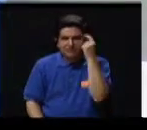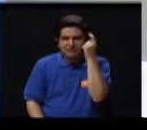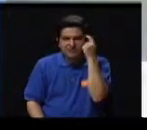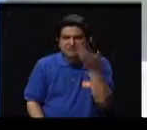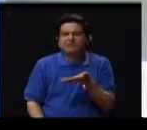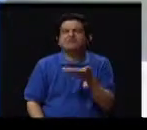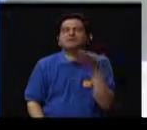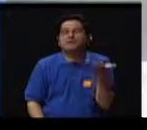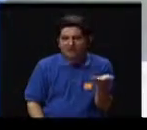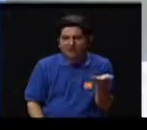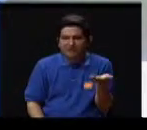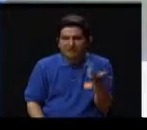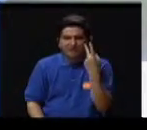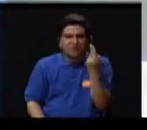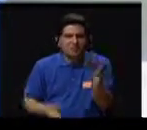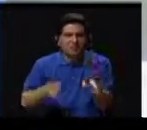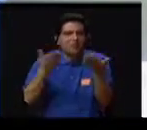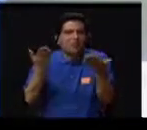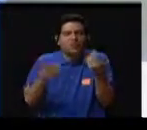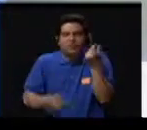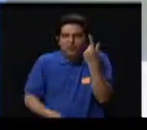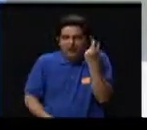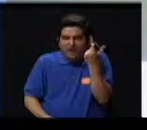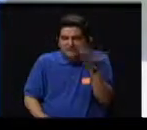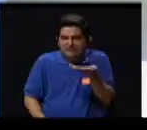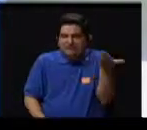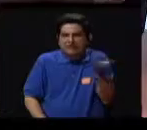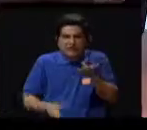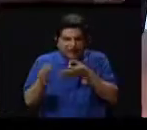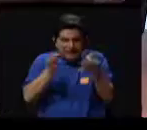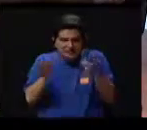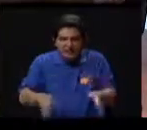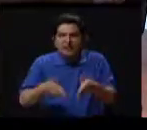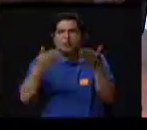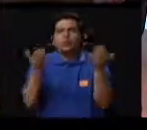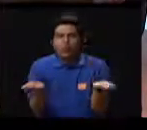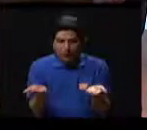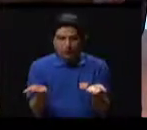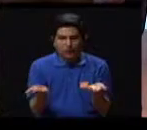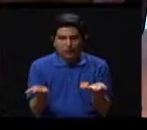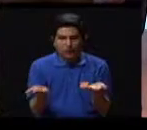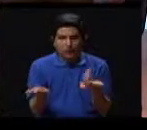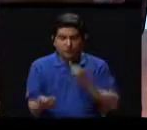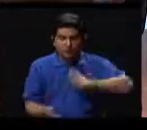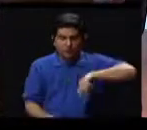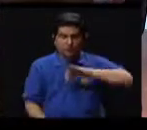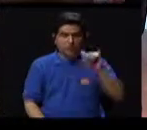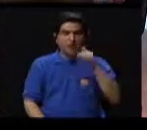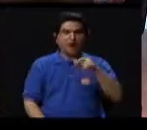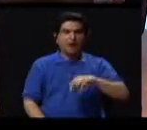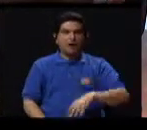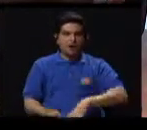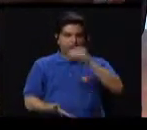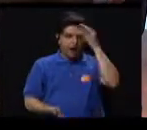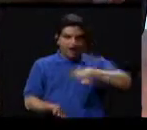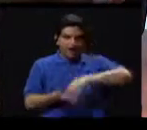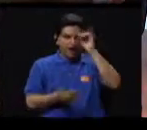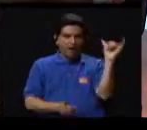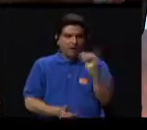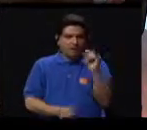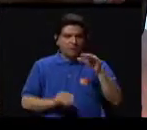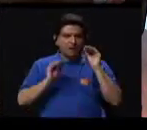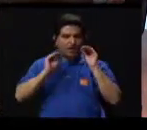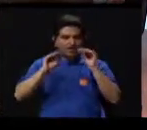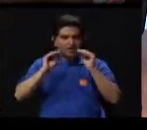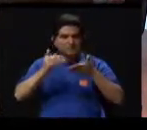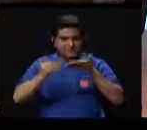¿Qué piensan? ¿Cómo lo vieron? ¿Cómo lo entendieron? ¿Cómo se los explicaron? Sí, era nosotras también aprendiendo las mismas cosas que